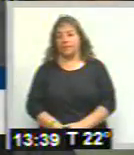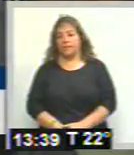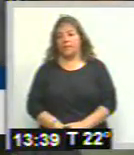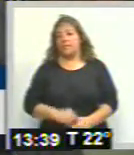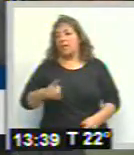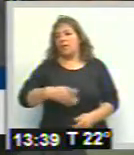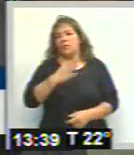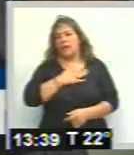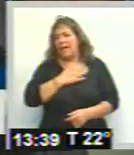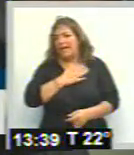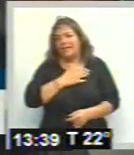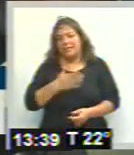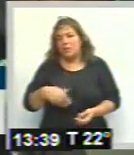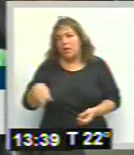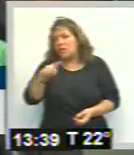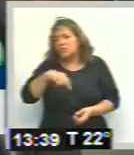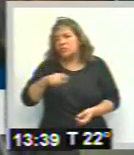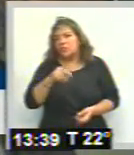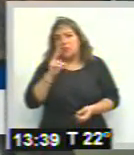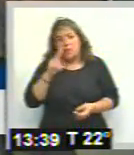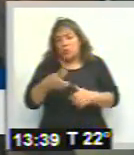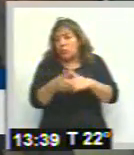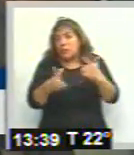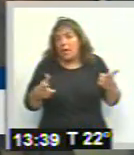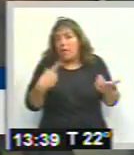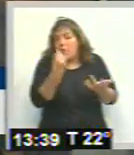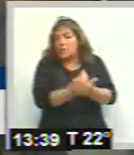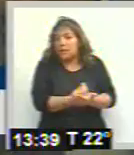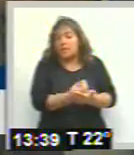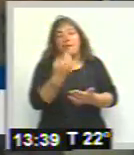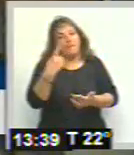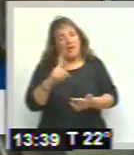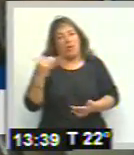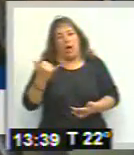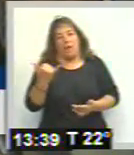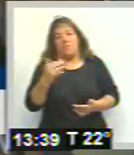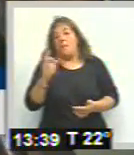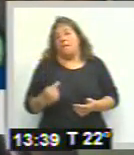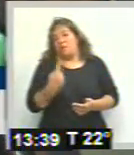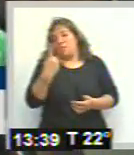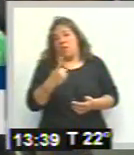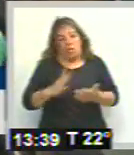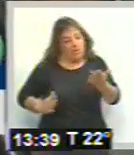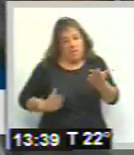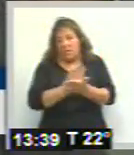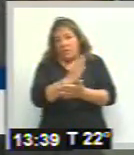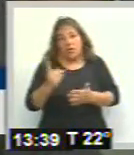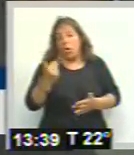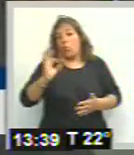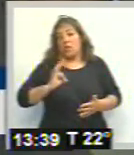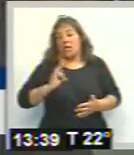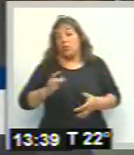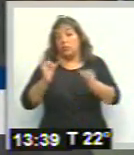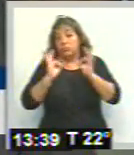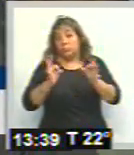lástima, la verdad. Nosotros nos duele la que no mostró presente, pero hay un motivo. Primero, que planta permanente a un año de antigüedad, nosotros ya lo mostramos en el acta en mayo,